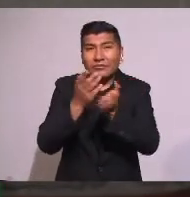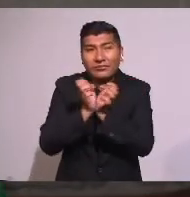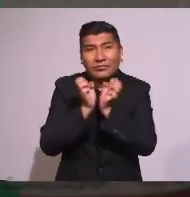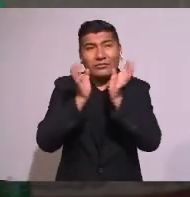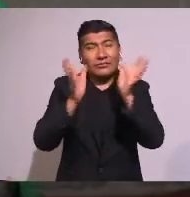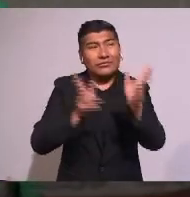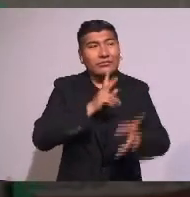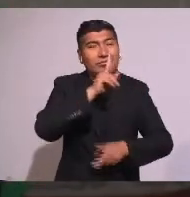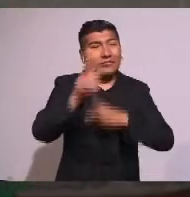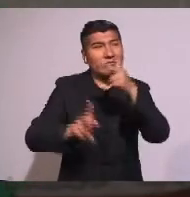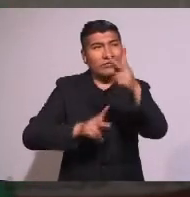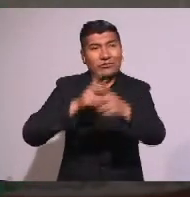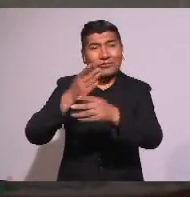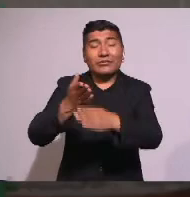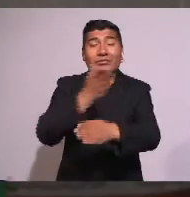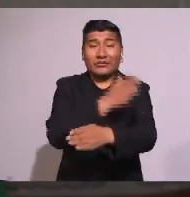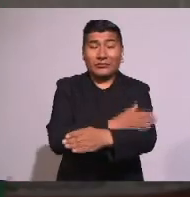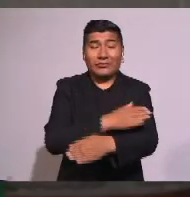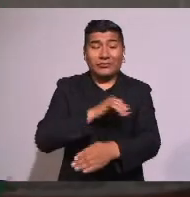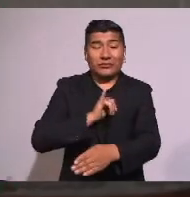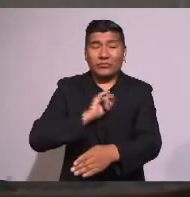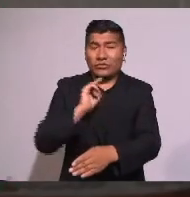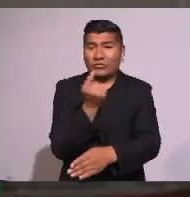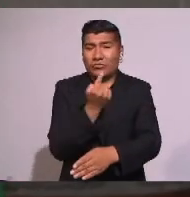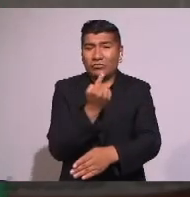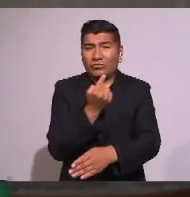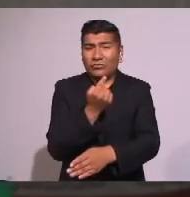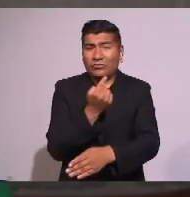demás antes que en el mío propio.